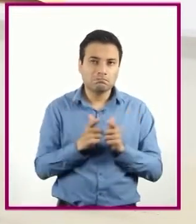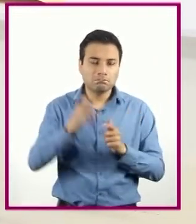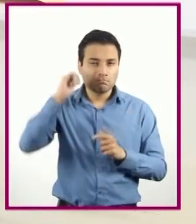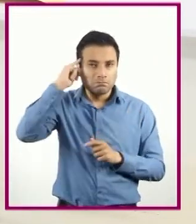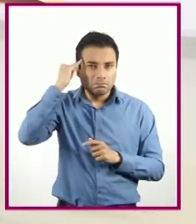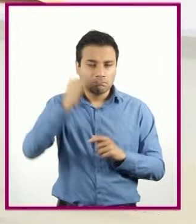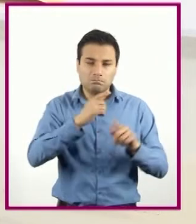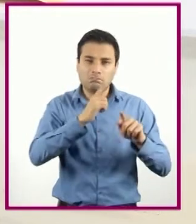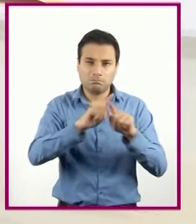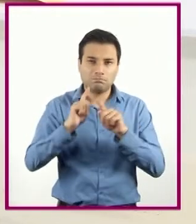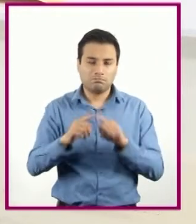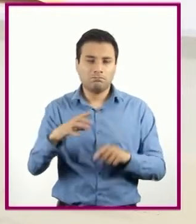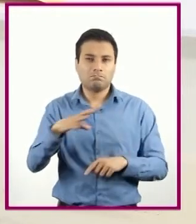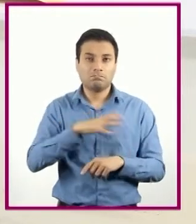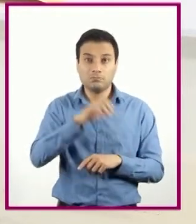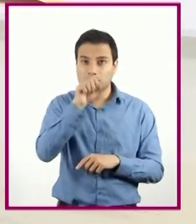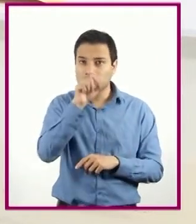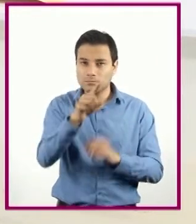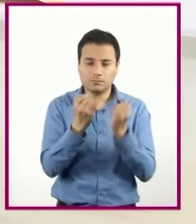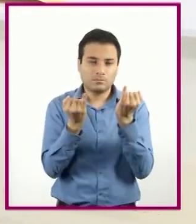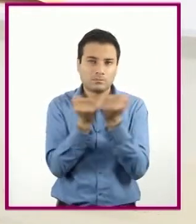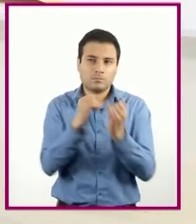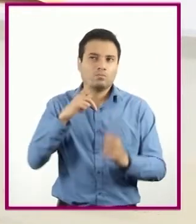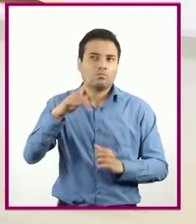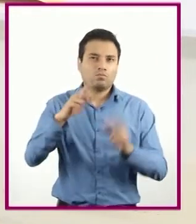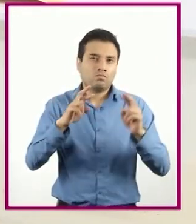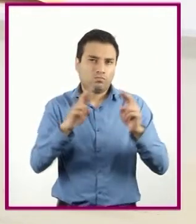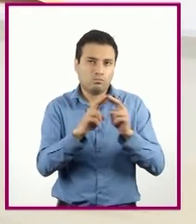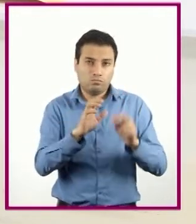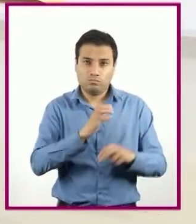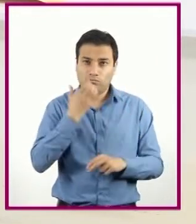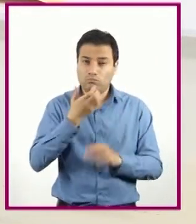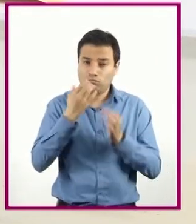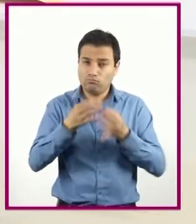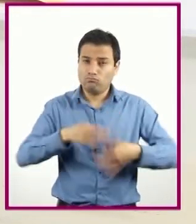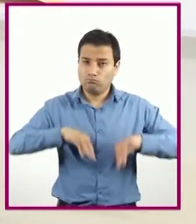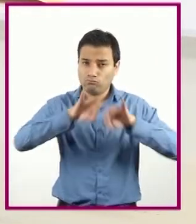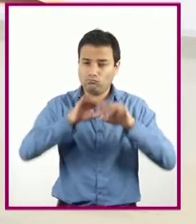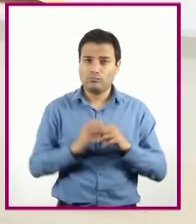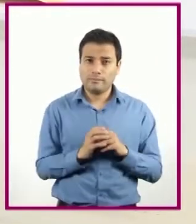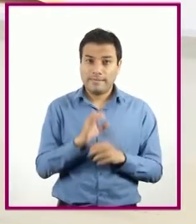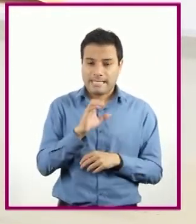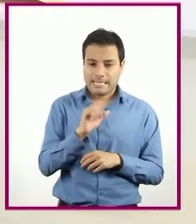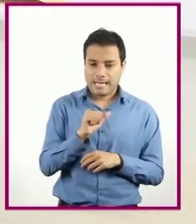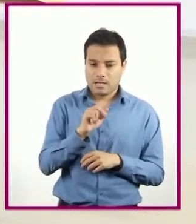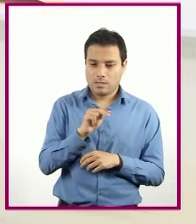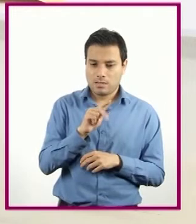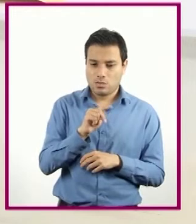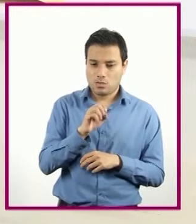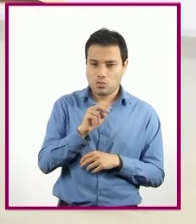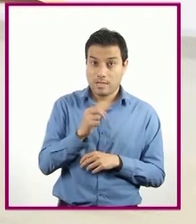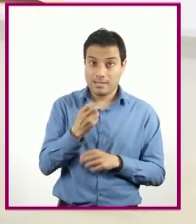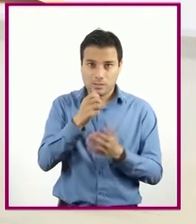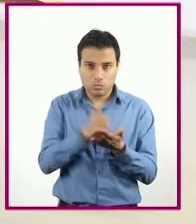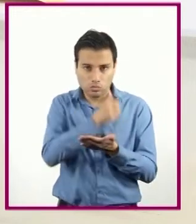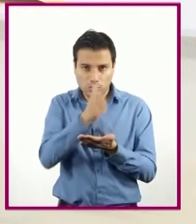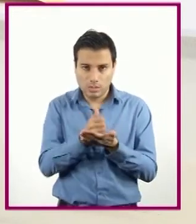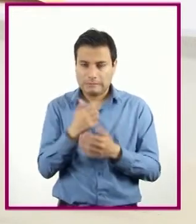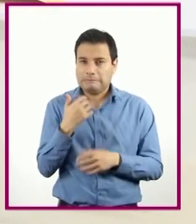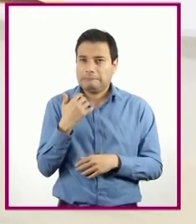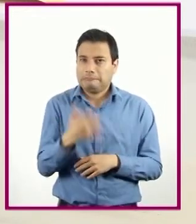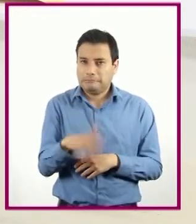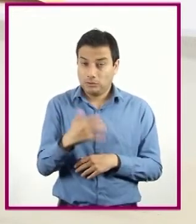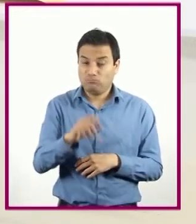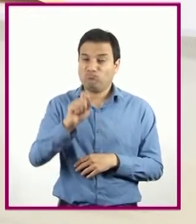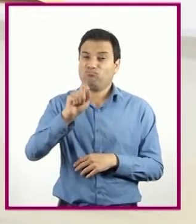muestra la importancia de las diversas ceremonias religiosas que se realizaban. Cantona es considerada la ciudad más urbanizada